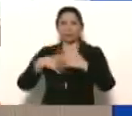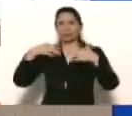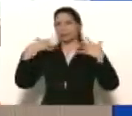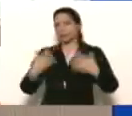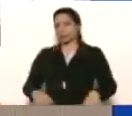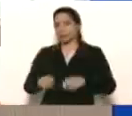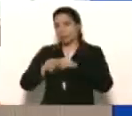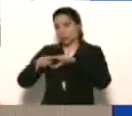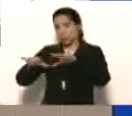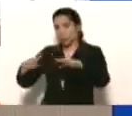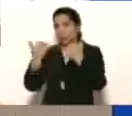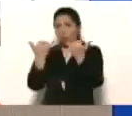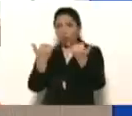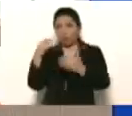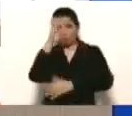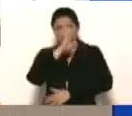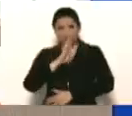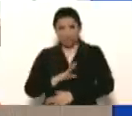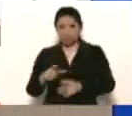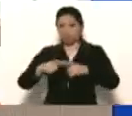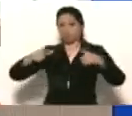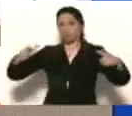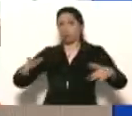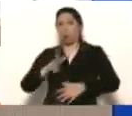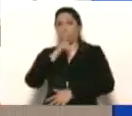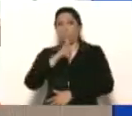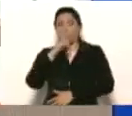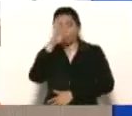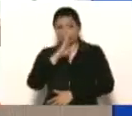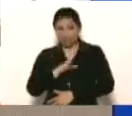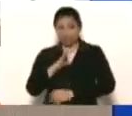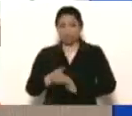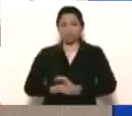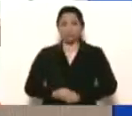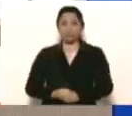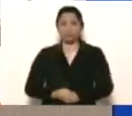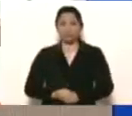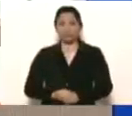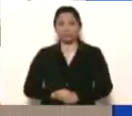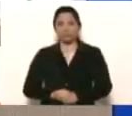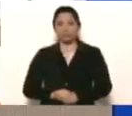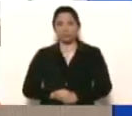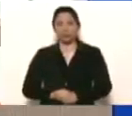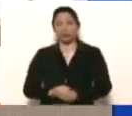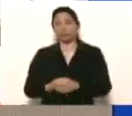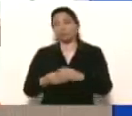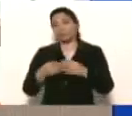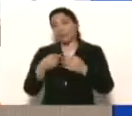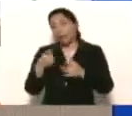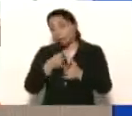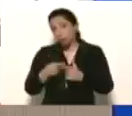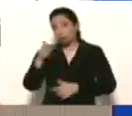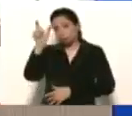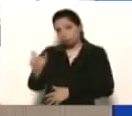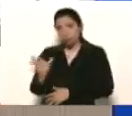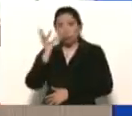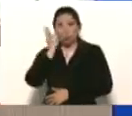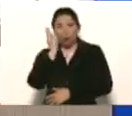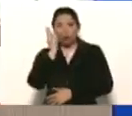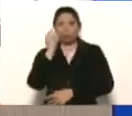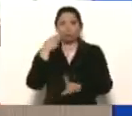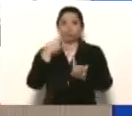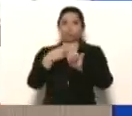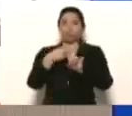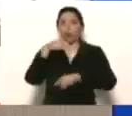endémica en este momento con un crecimiento exponencial de casos como es brasil y resultó positiva hoy 27